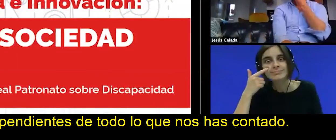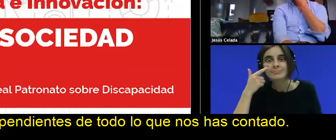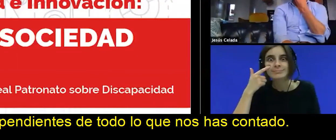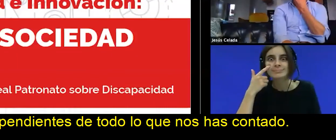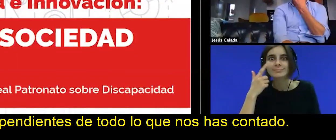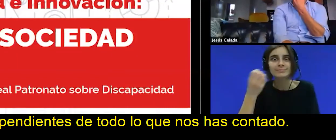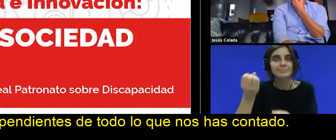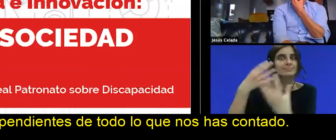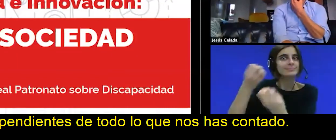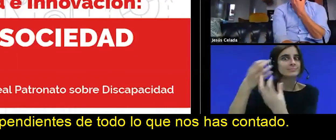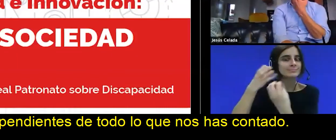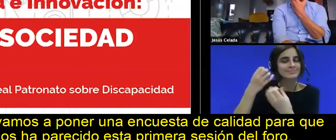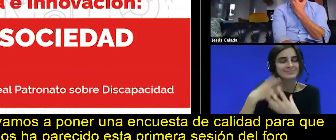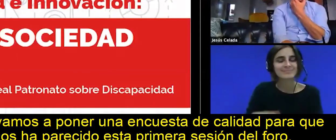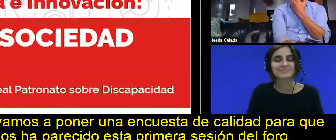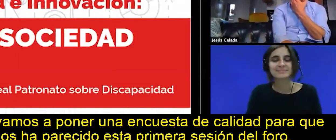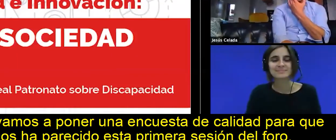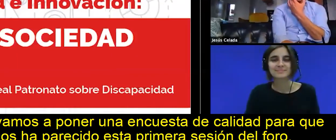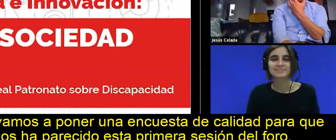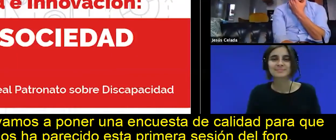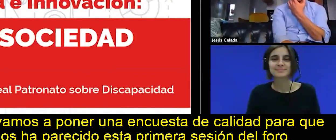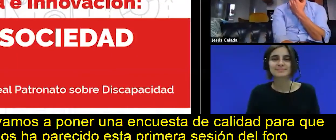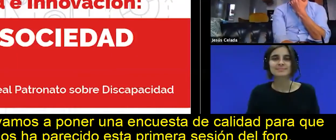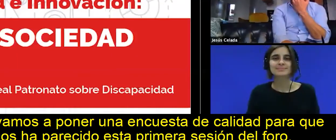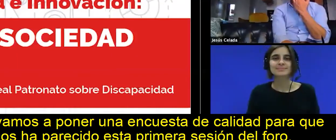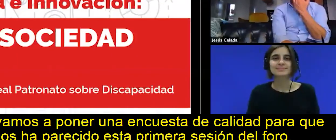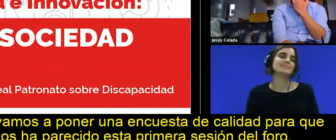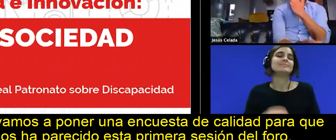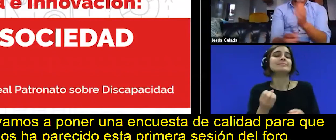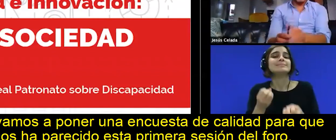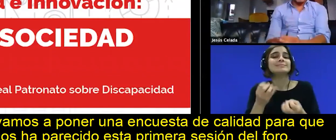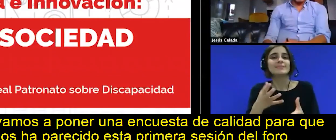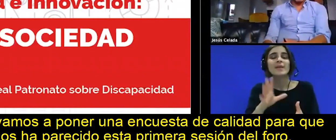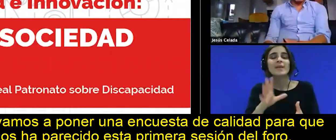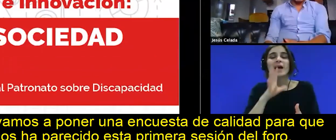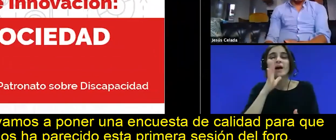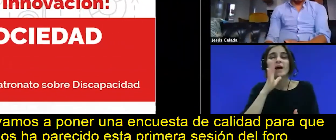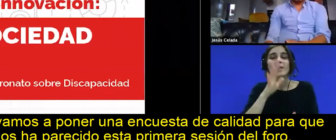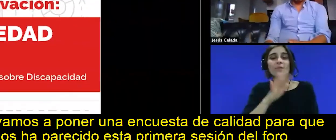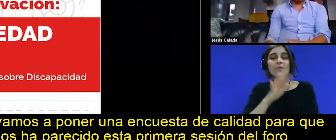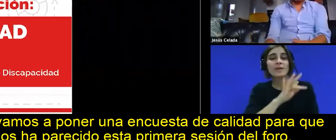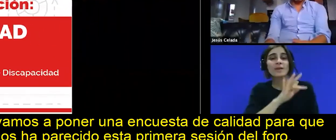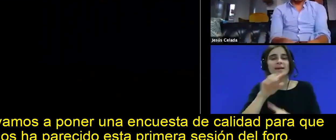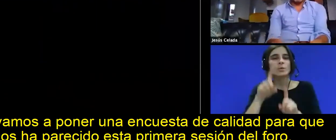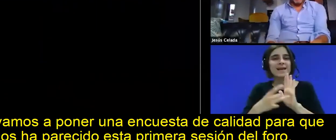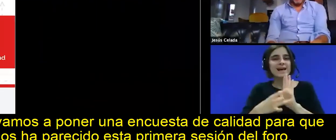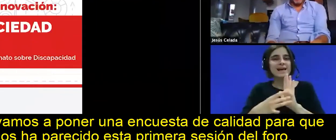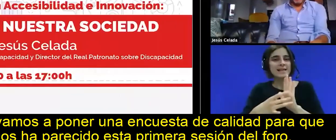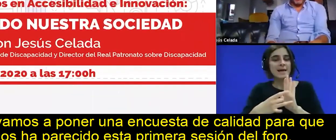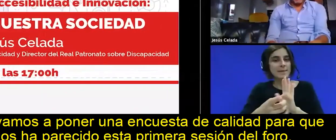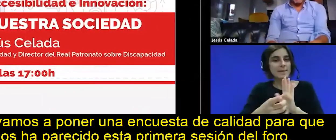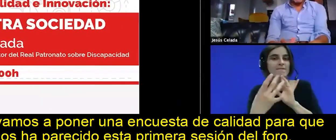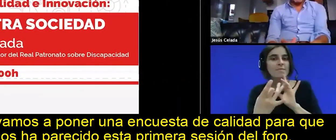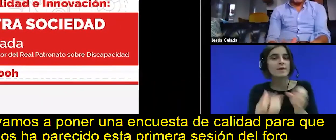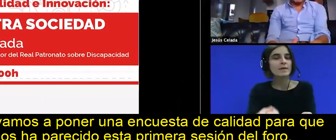lo que nos has contado, ¿no? Quiero anunciaros que vamos a poner ahora una encuesta de calidad para que nos contéis qué os ha parecido